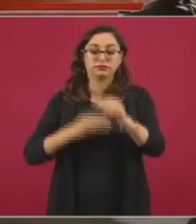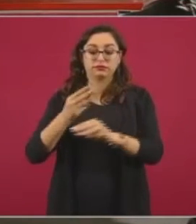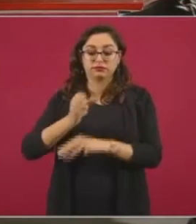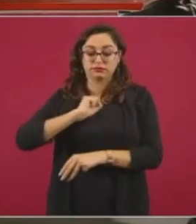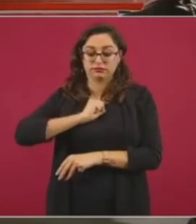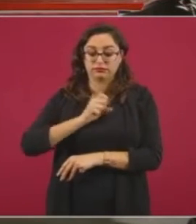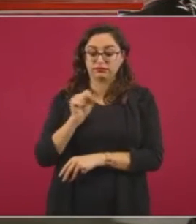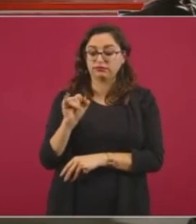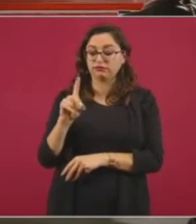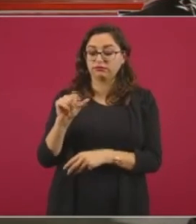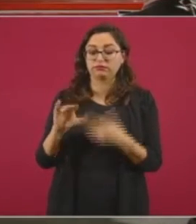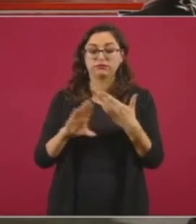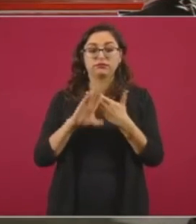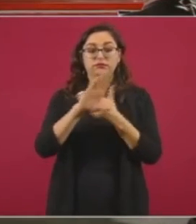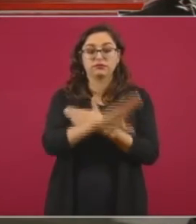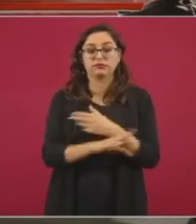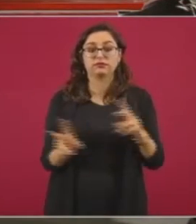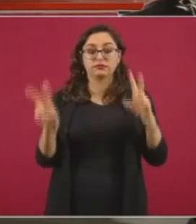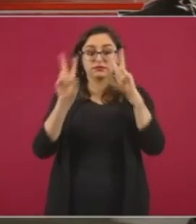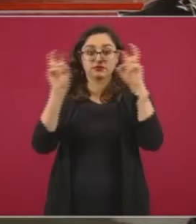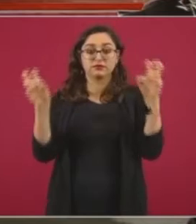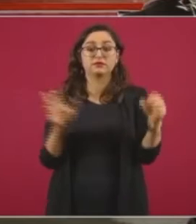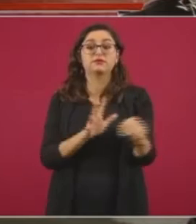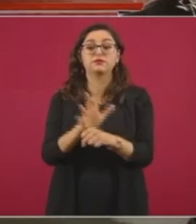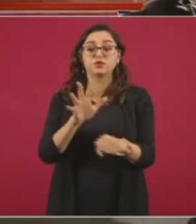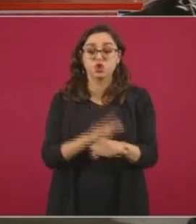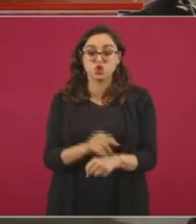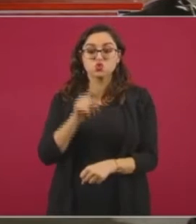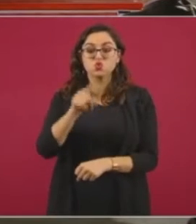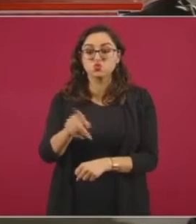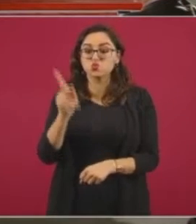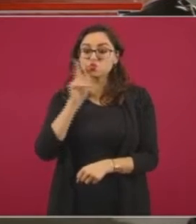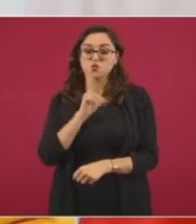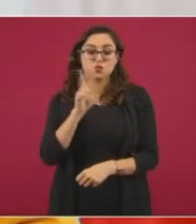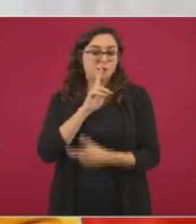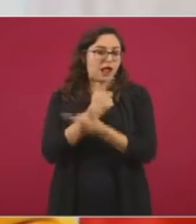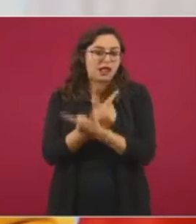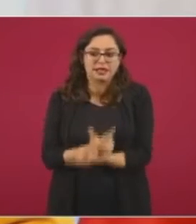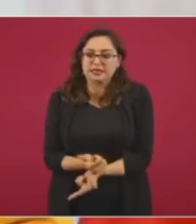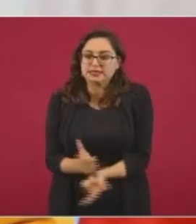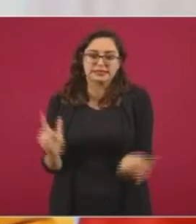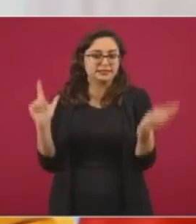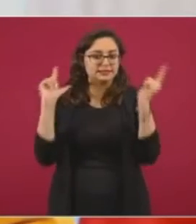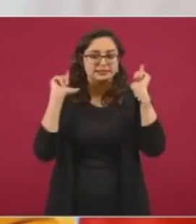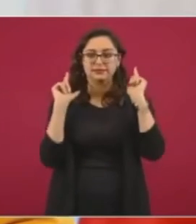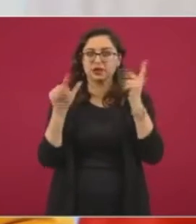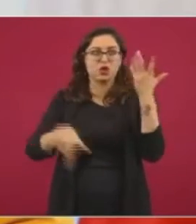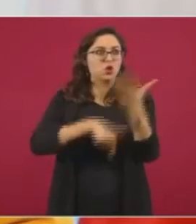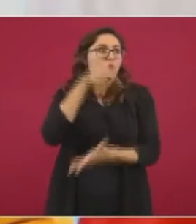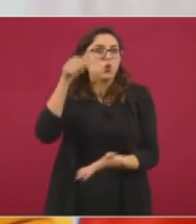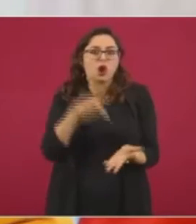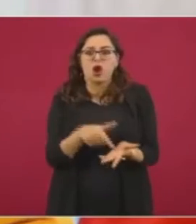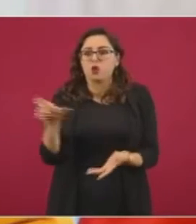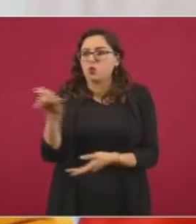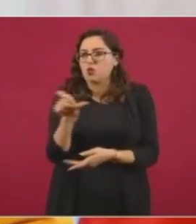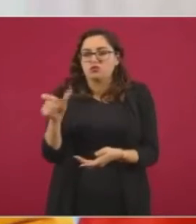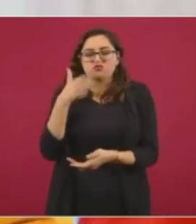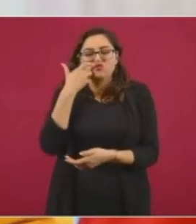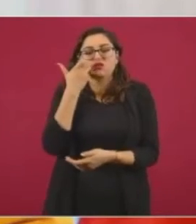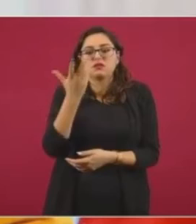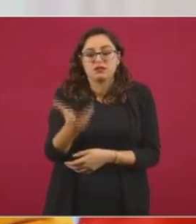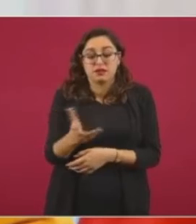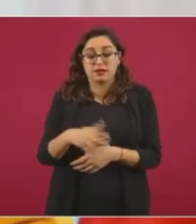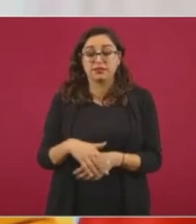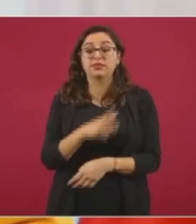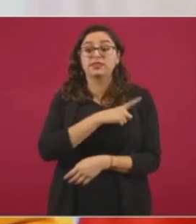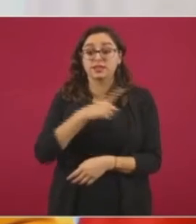este año es «Hazte la prueba donde quieras, cuando quieras». Hay que destacar el enorme esfuerzo que realizan los